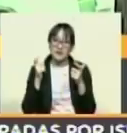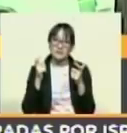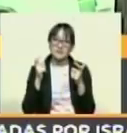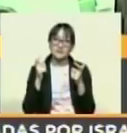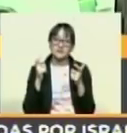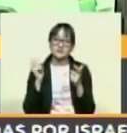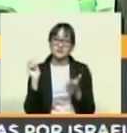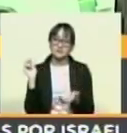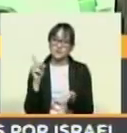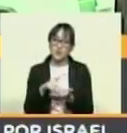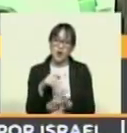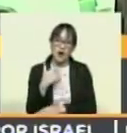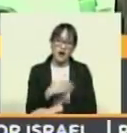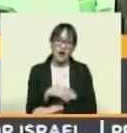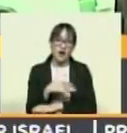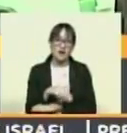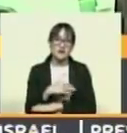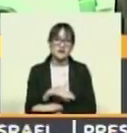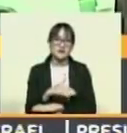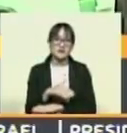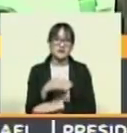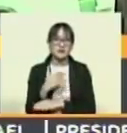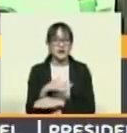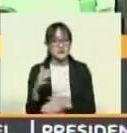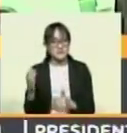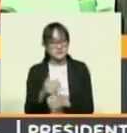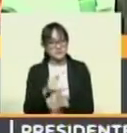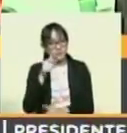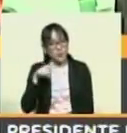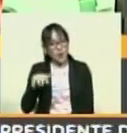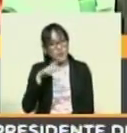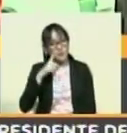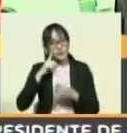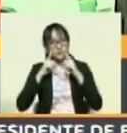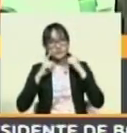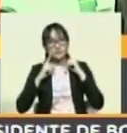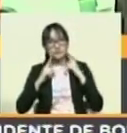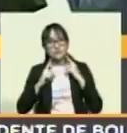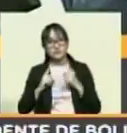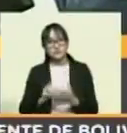calles. Y en las calles nos conseguíamos un pueblo llorando,